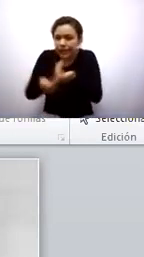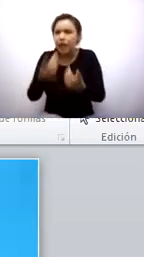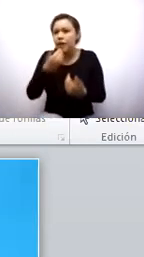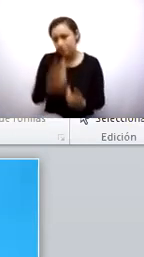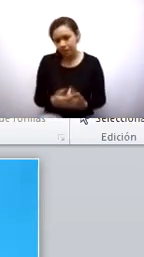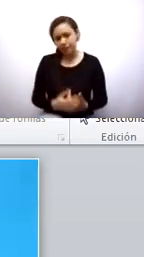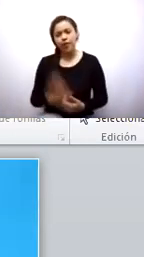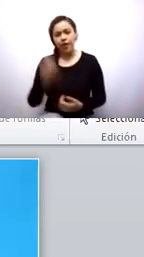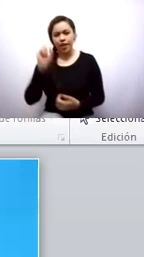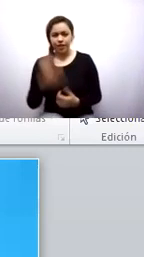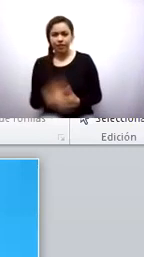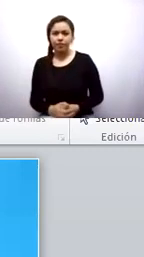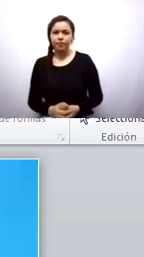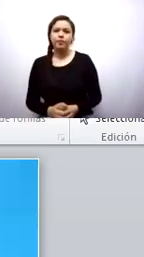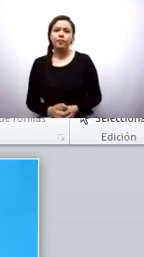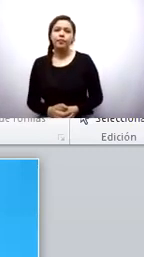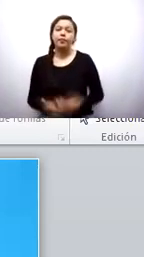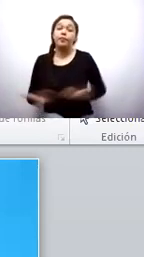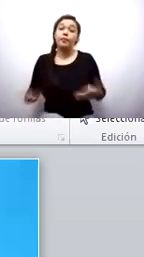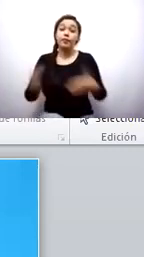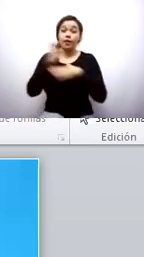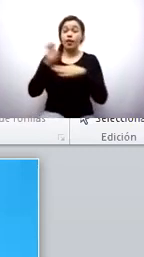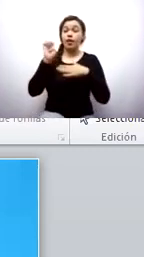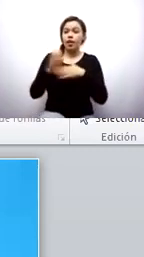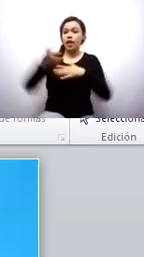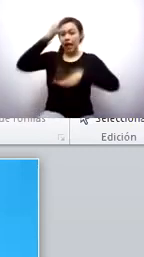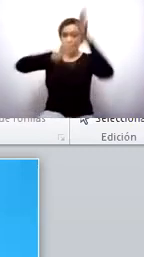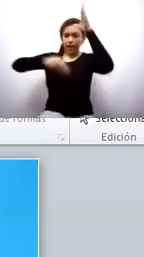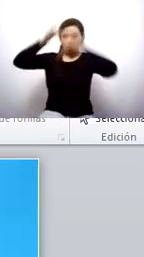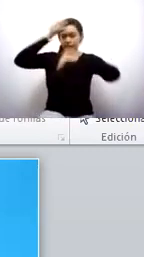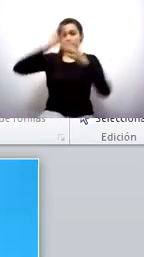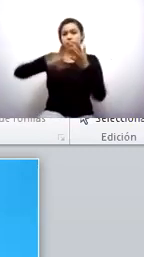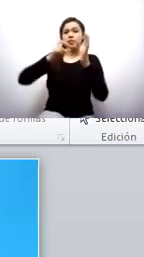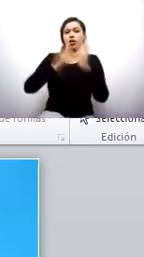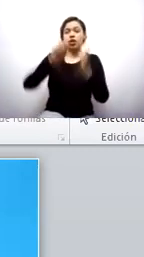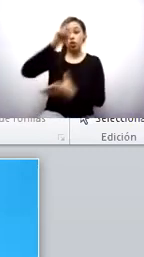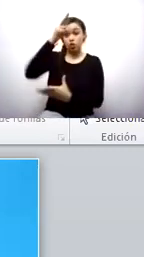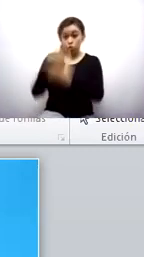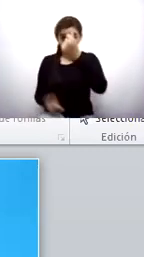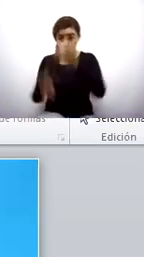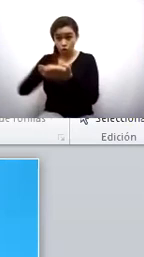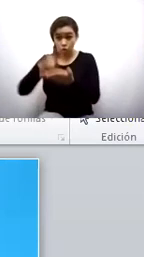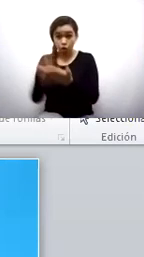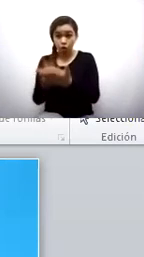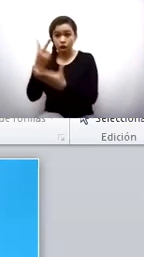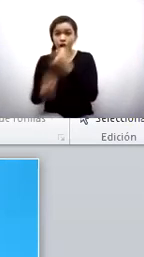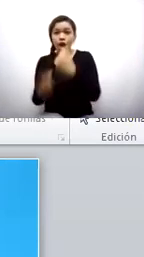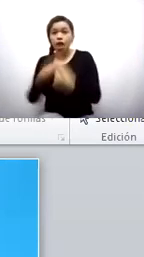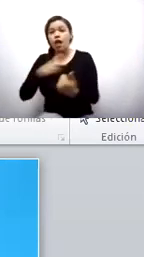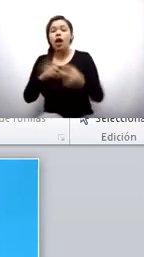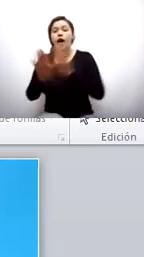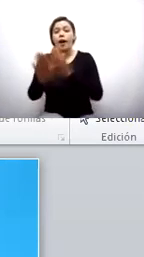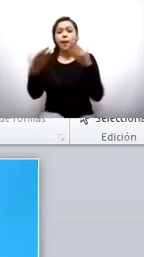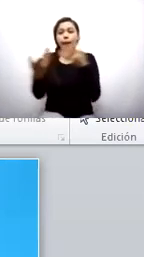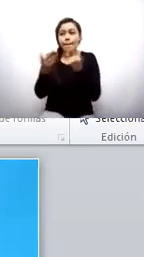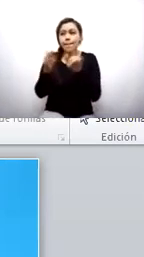¿vale? Entonces, el aprendizaje en metodología híbrida tiene que ver con una apertura parcial.